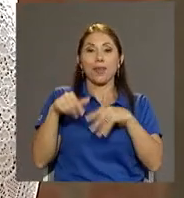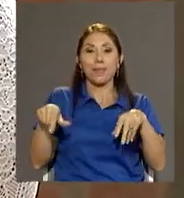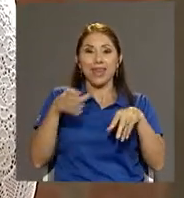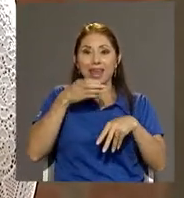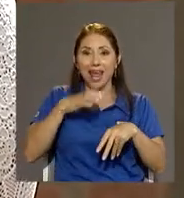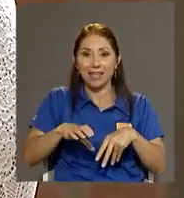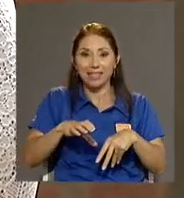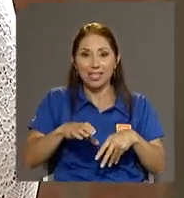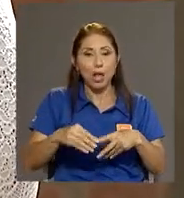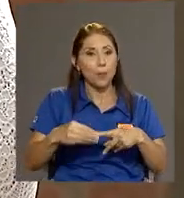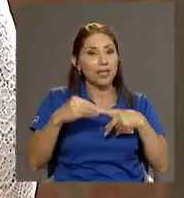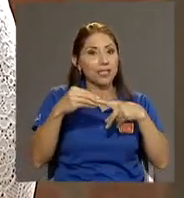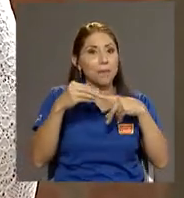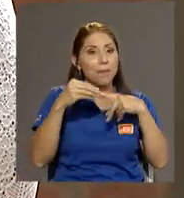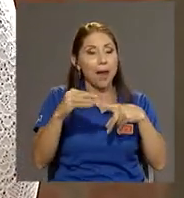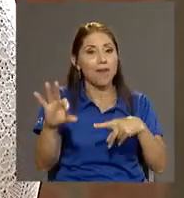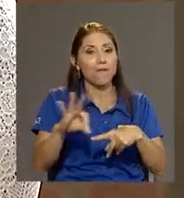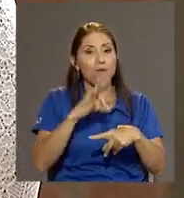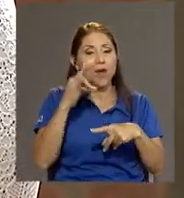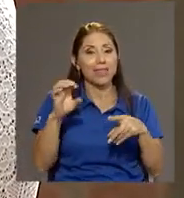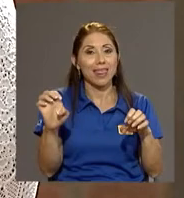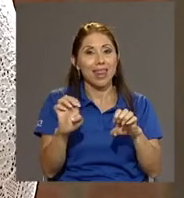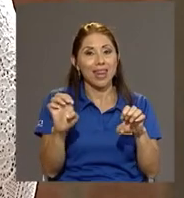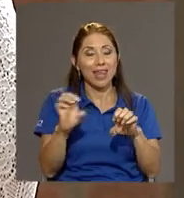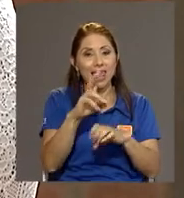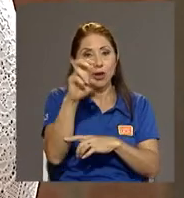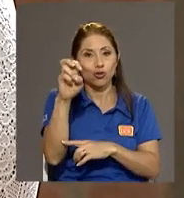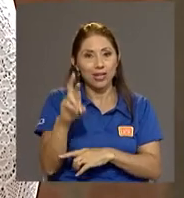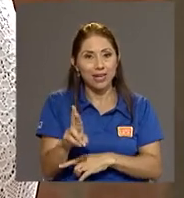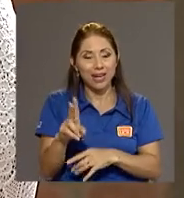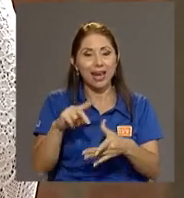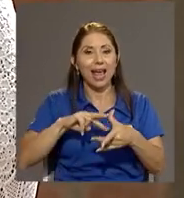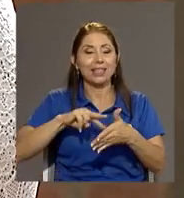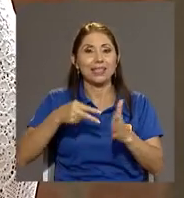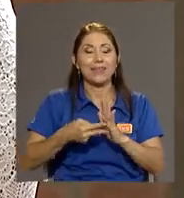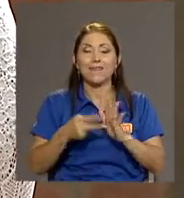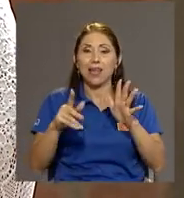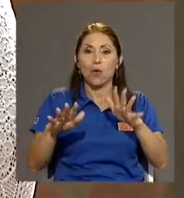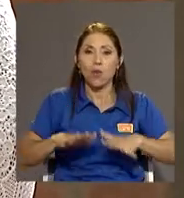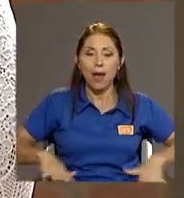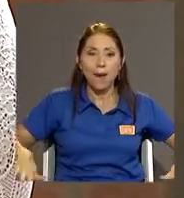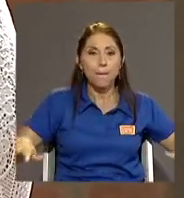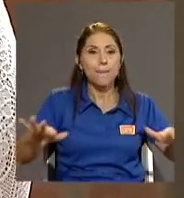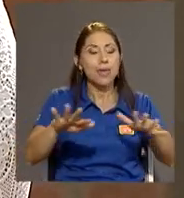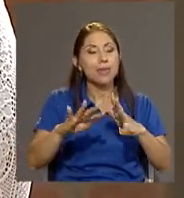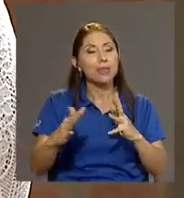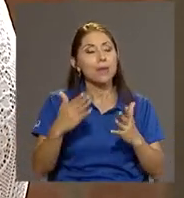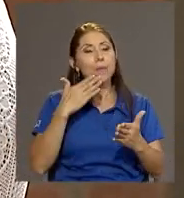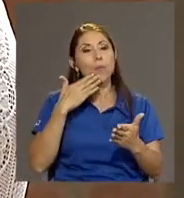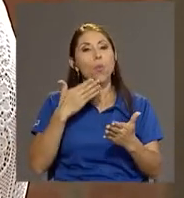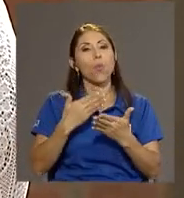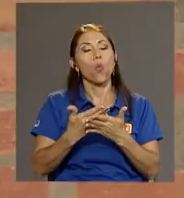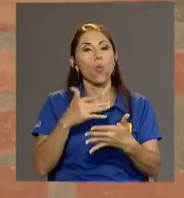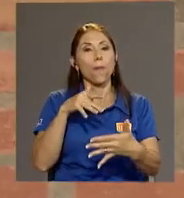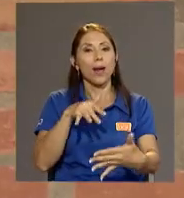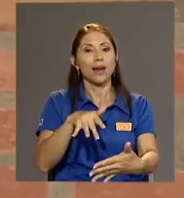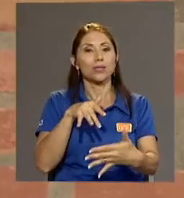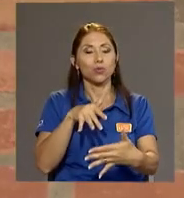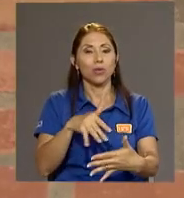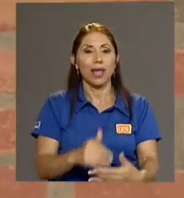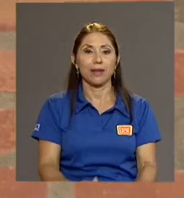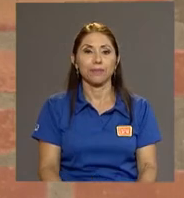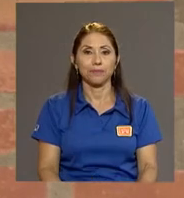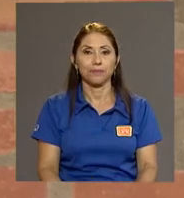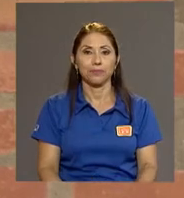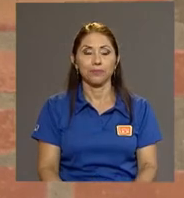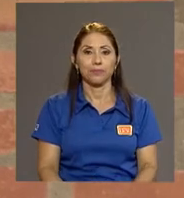de energía de Costa Rica. Entonces se vuelve un ambiente muy, muy grato para estudiar. Bueno, y